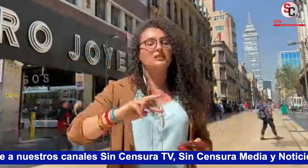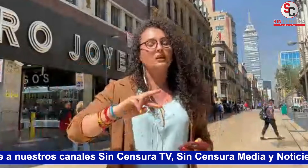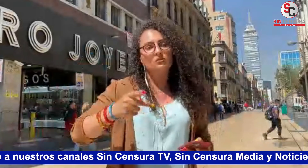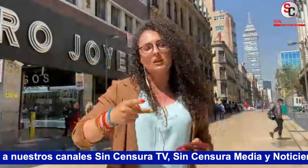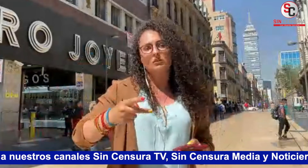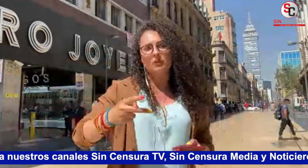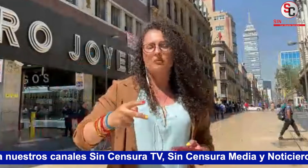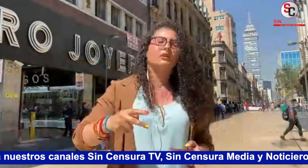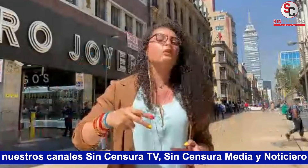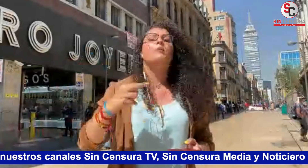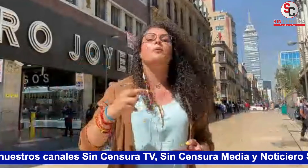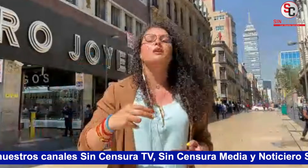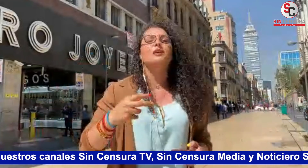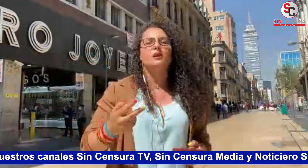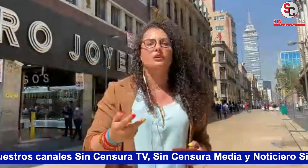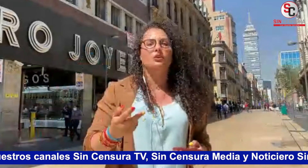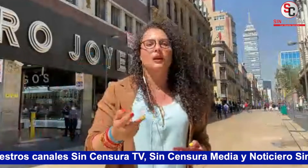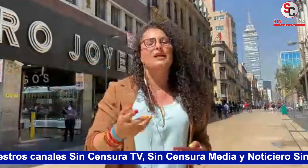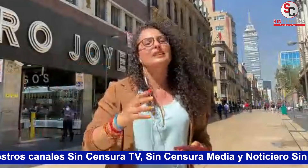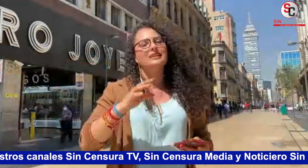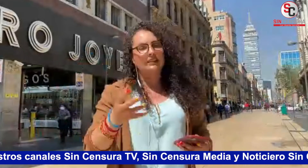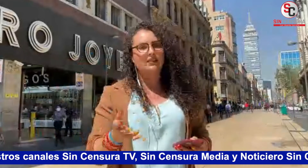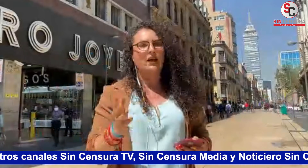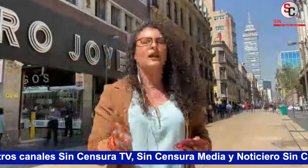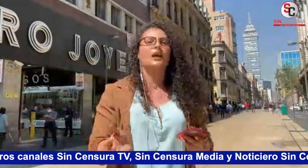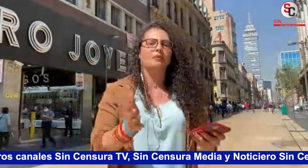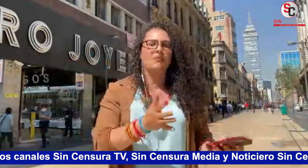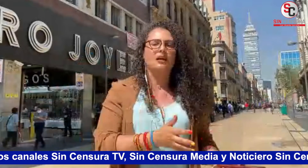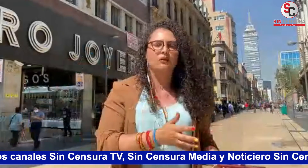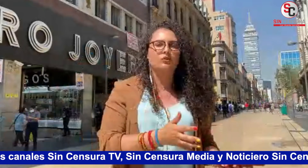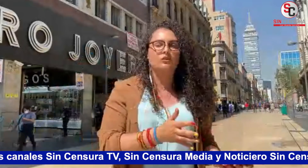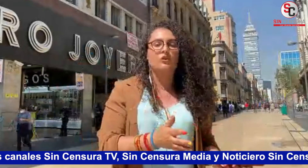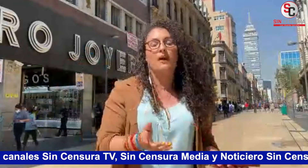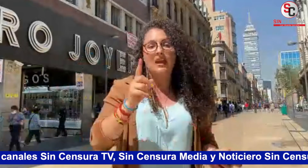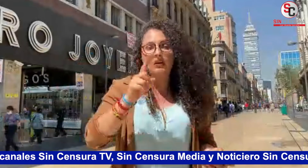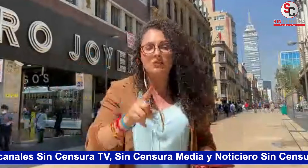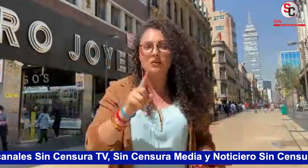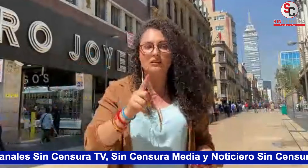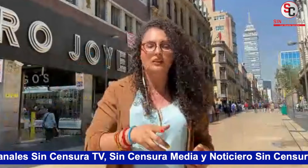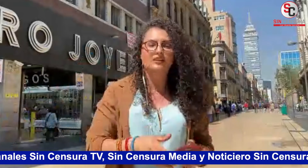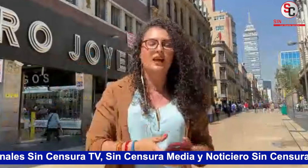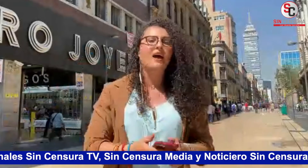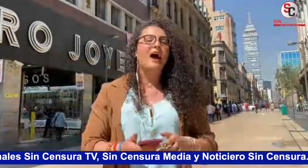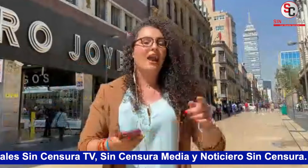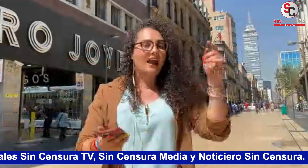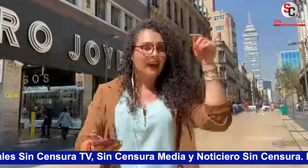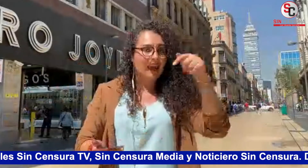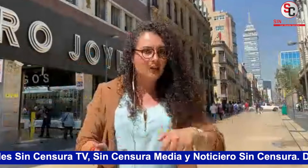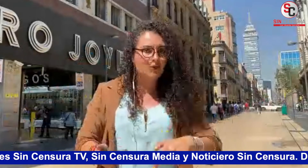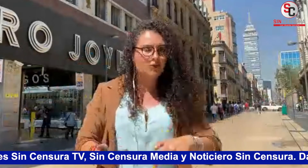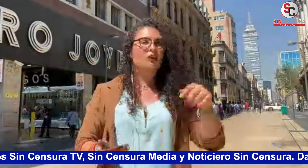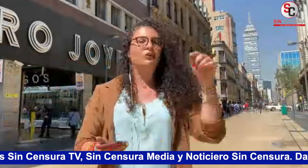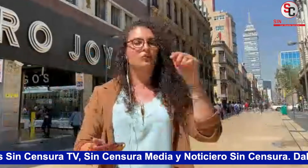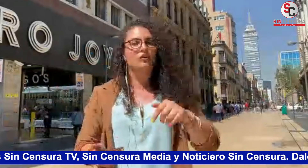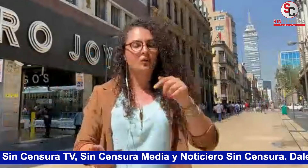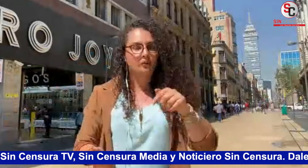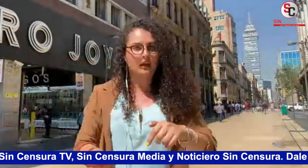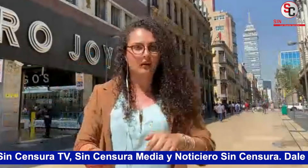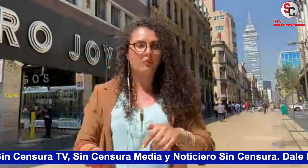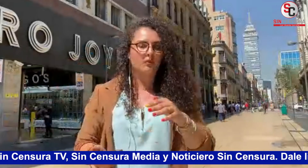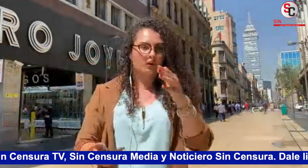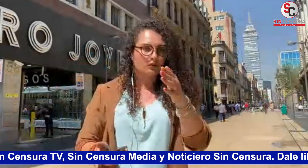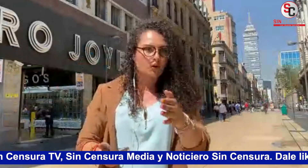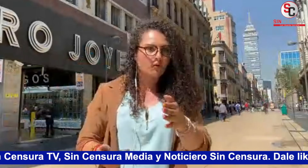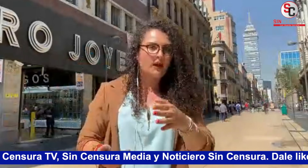cambio y que está buscando implementar una política migratoria distinta a la que habría aplicado un Donald Trump e incluso distinta a la que ellos cuando